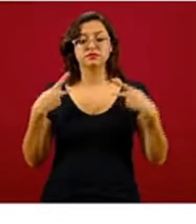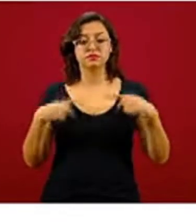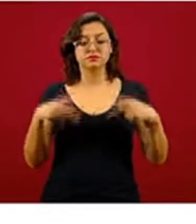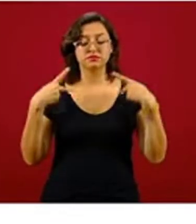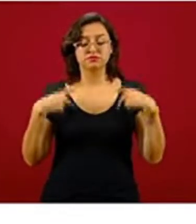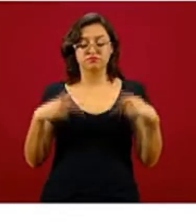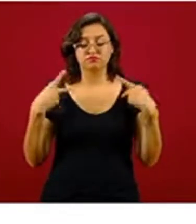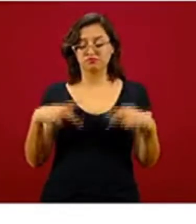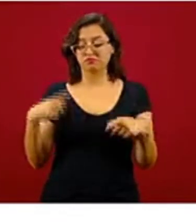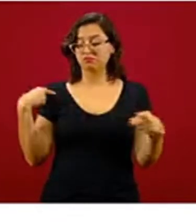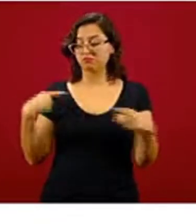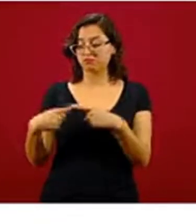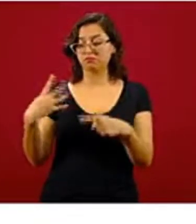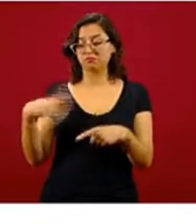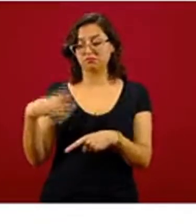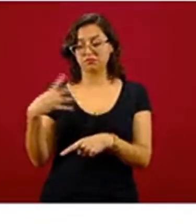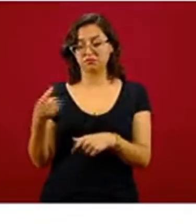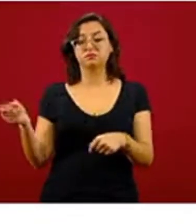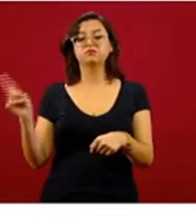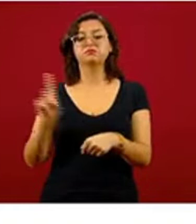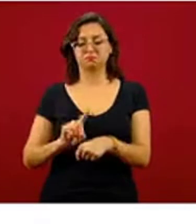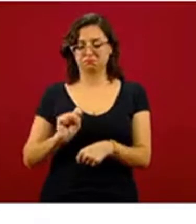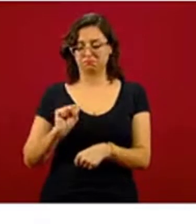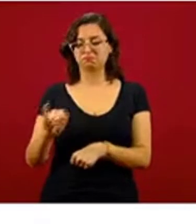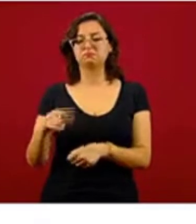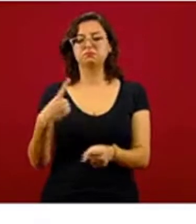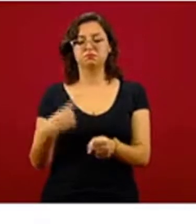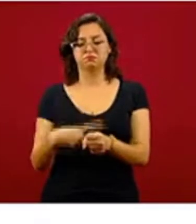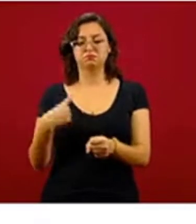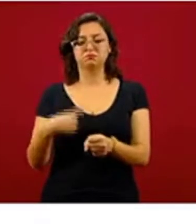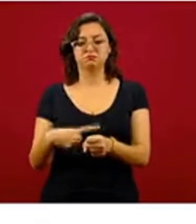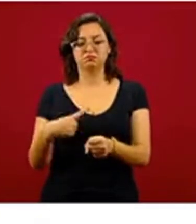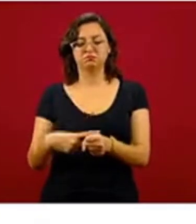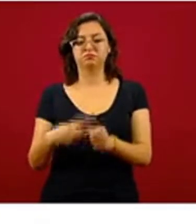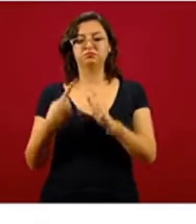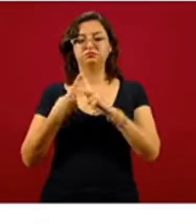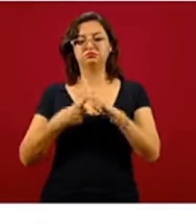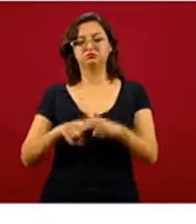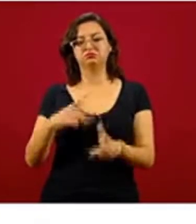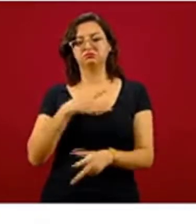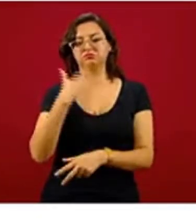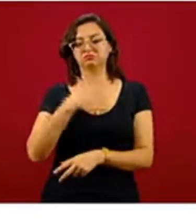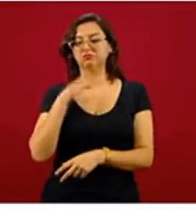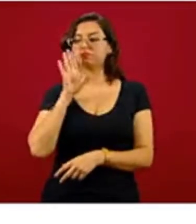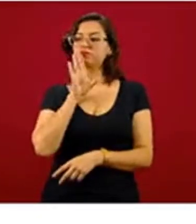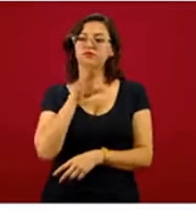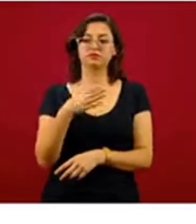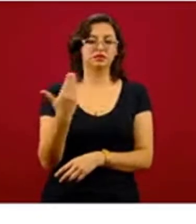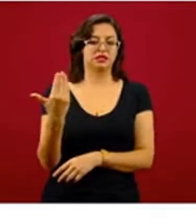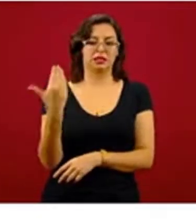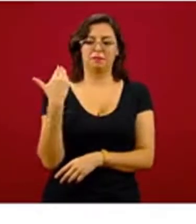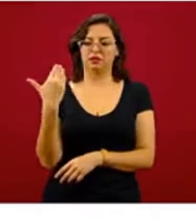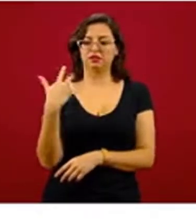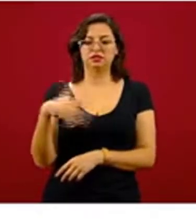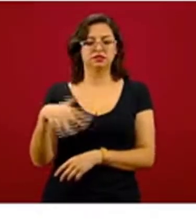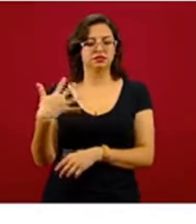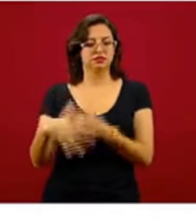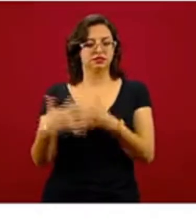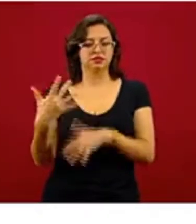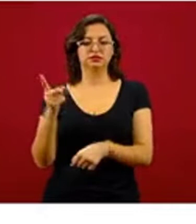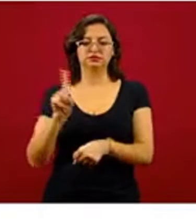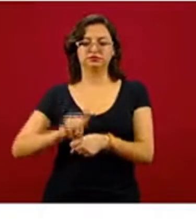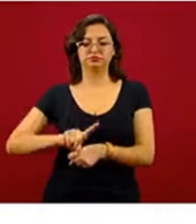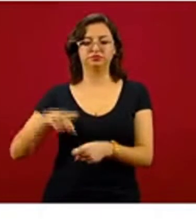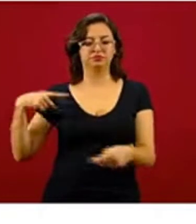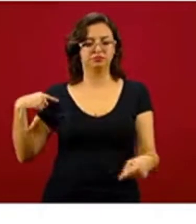13.347 personas que salieron confirmadas, pero que tuvieron inicio de síntomas en los últimos 14 días. Esta es la epidemia